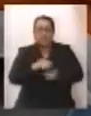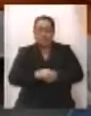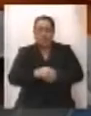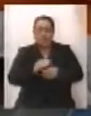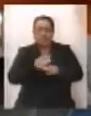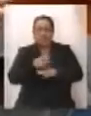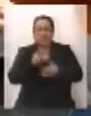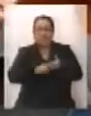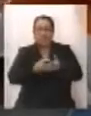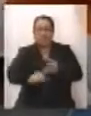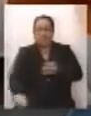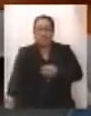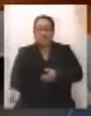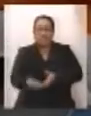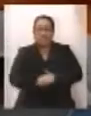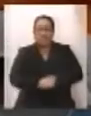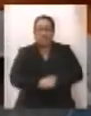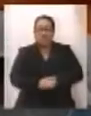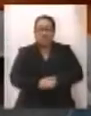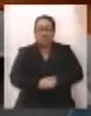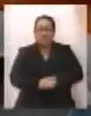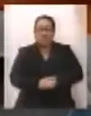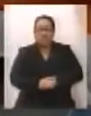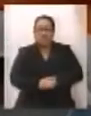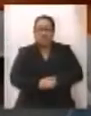a través del impuesto general a las rentas.